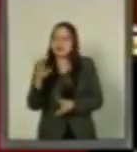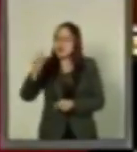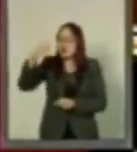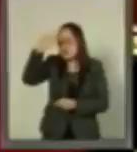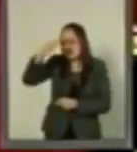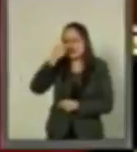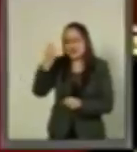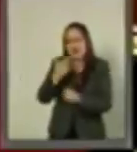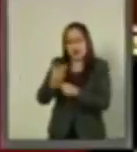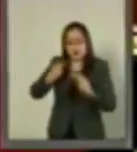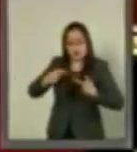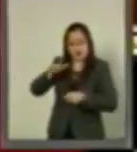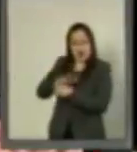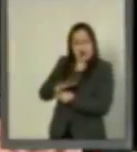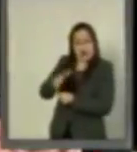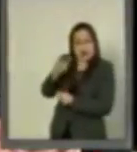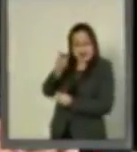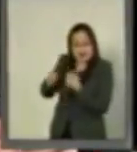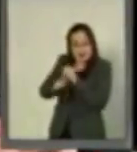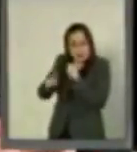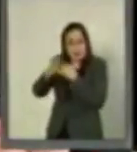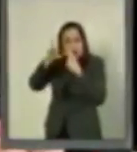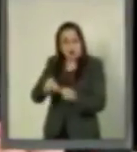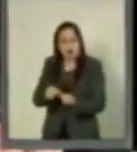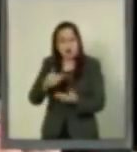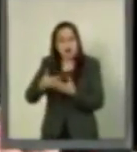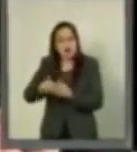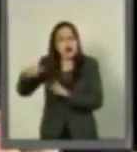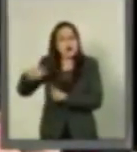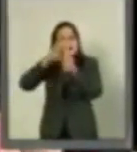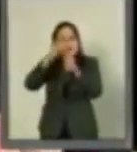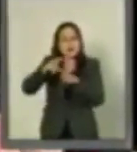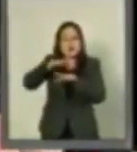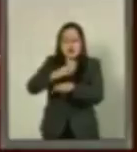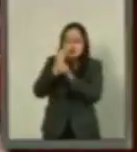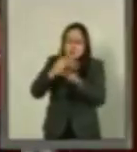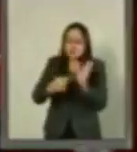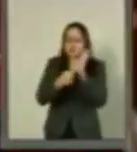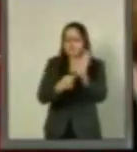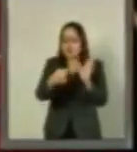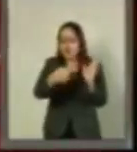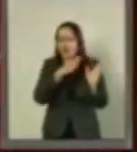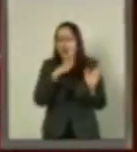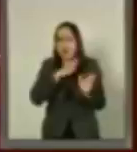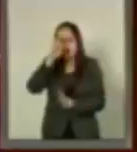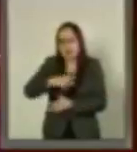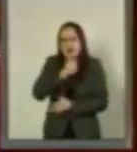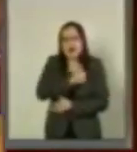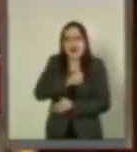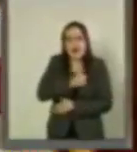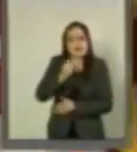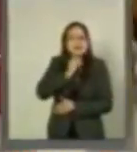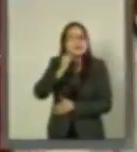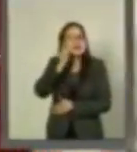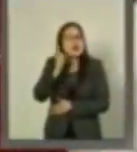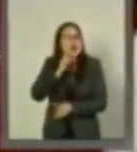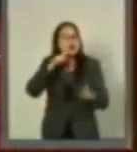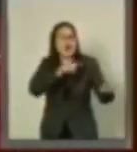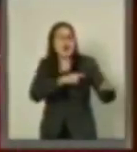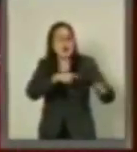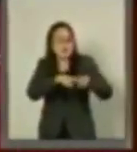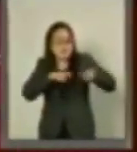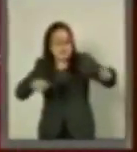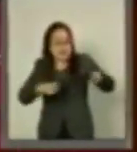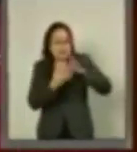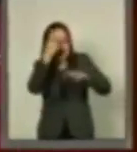secretario, no es un tema personal. Este es un tema de datos y cifras que están ahí. Lamento mucho que la senadora